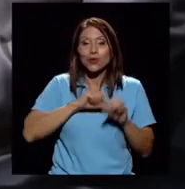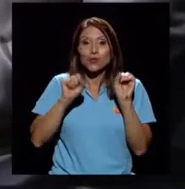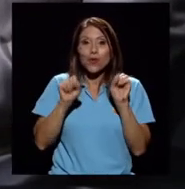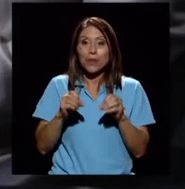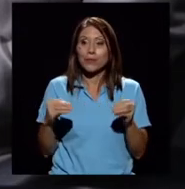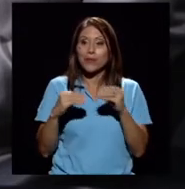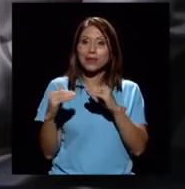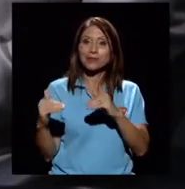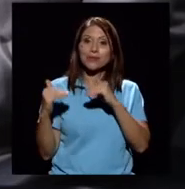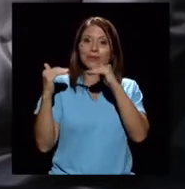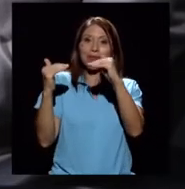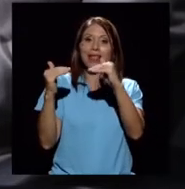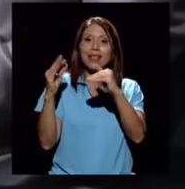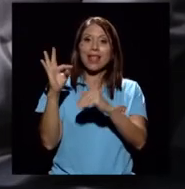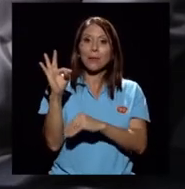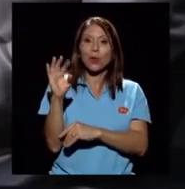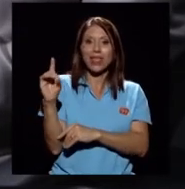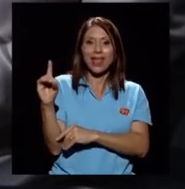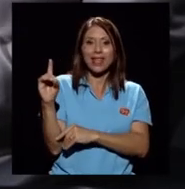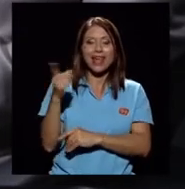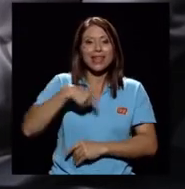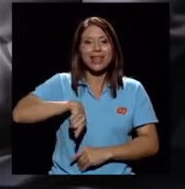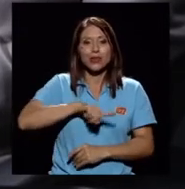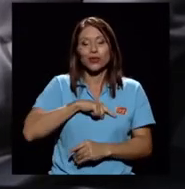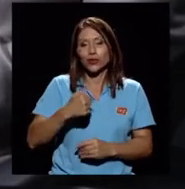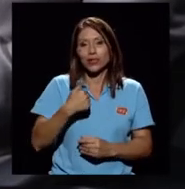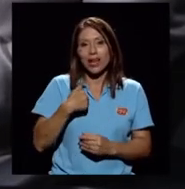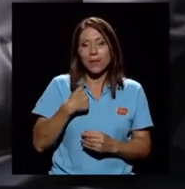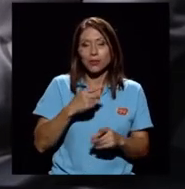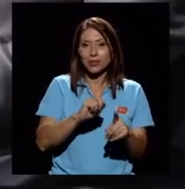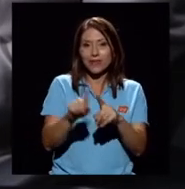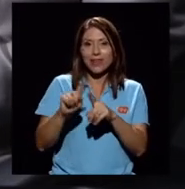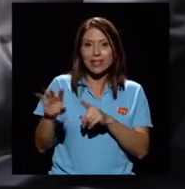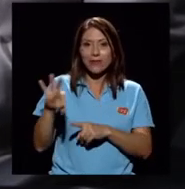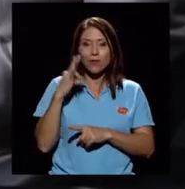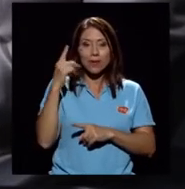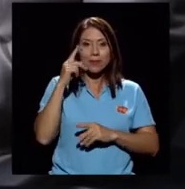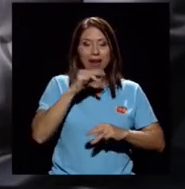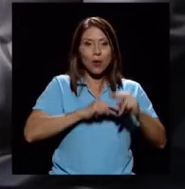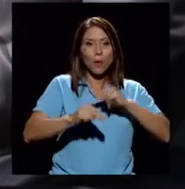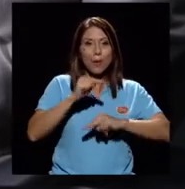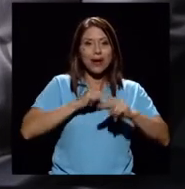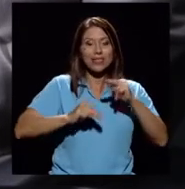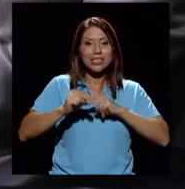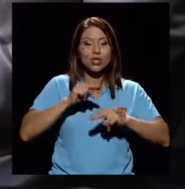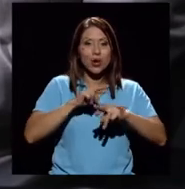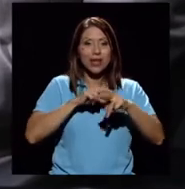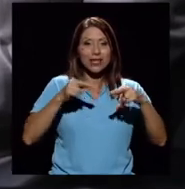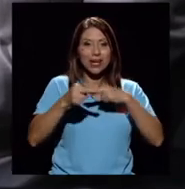tenemos mecanismos para el comercio interior y final más eficientes